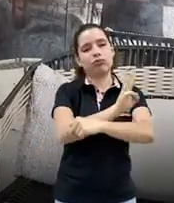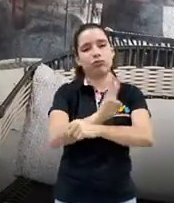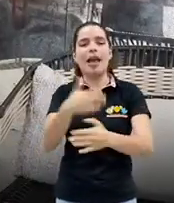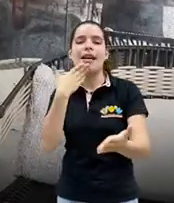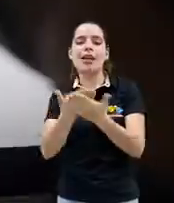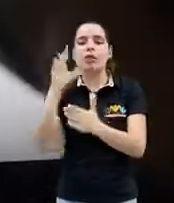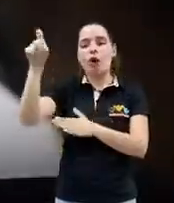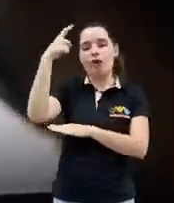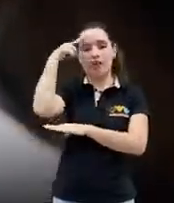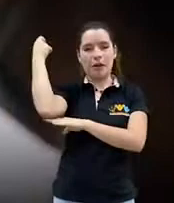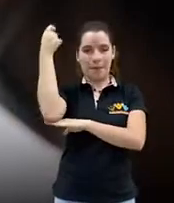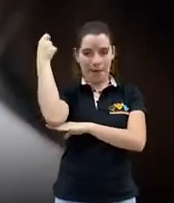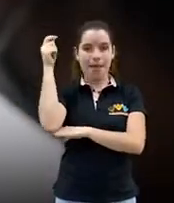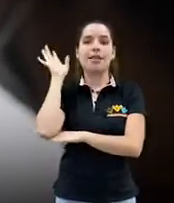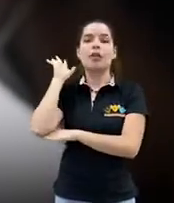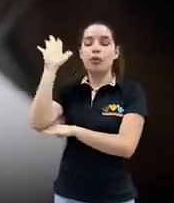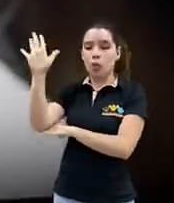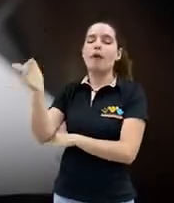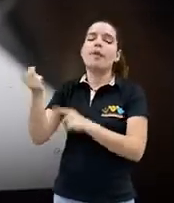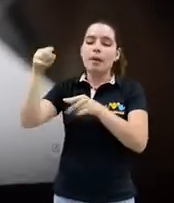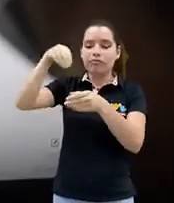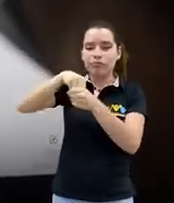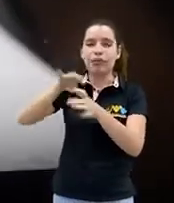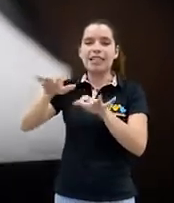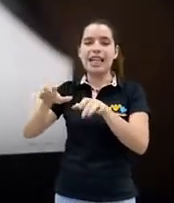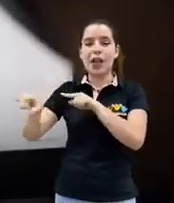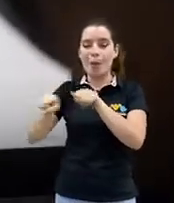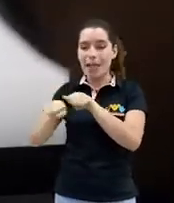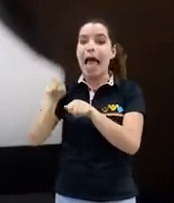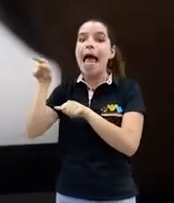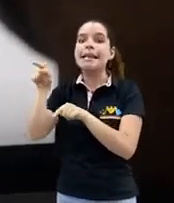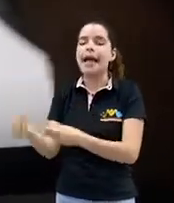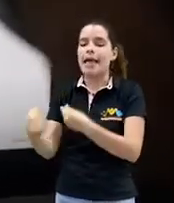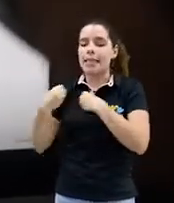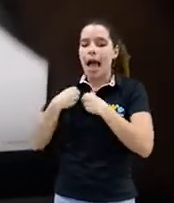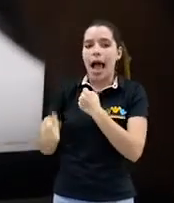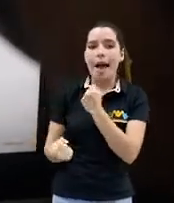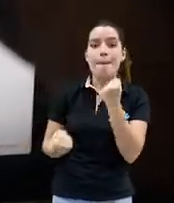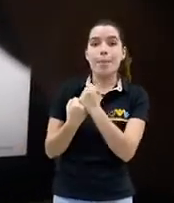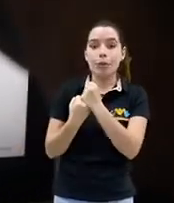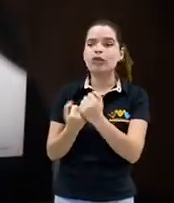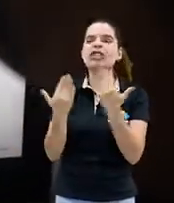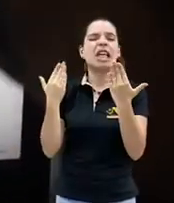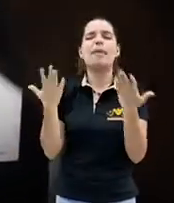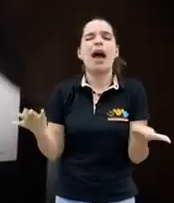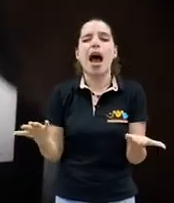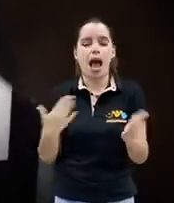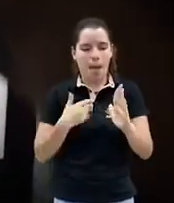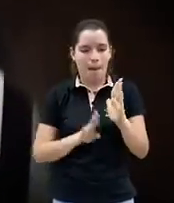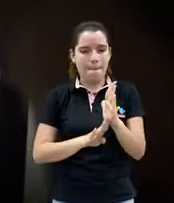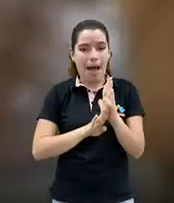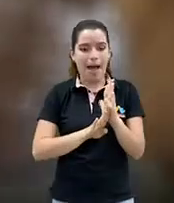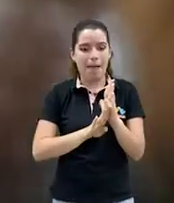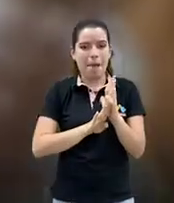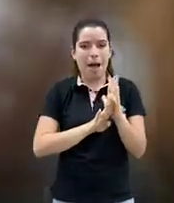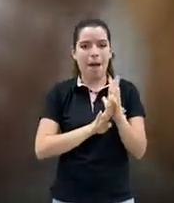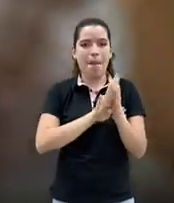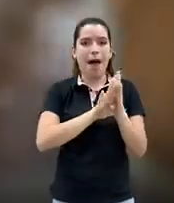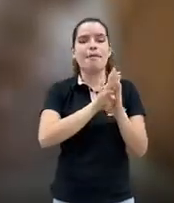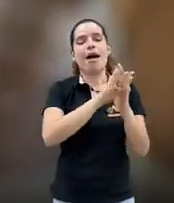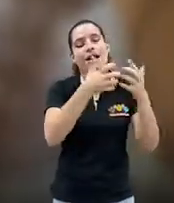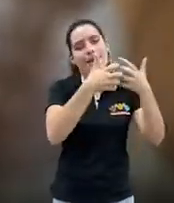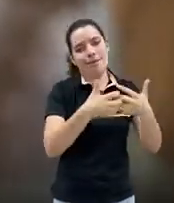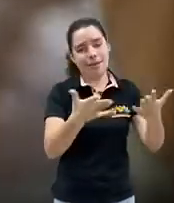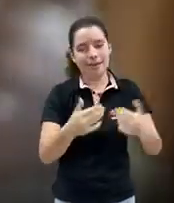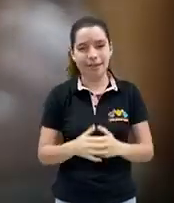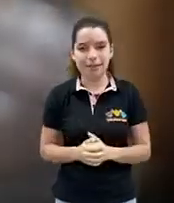página web. Estamos muy agradecidos con la Gobernación del Meta y la Secretaría de Competitividad porque pues nos han ofrecido como ese apoyo para dar como ese